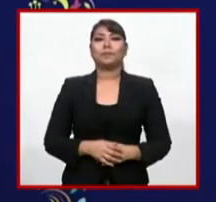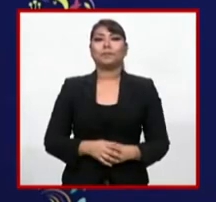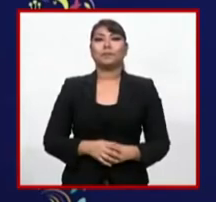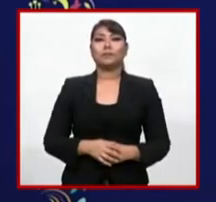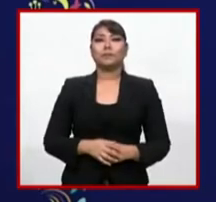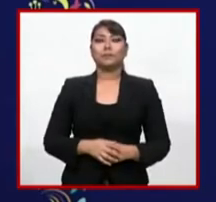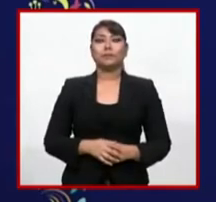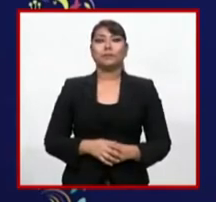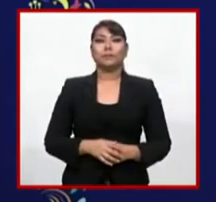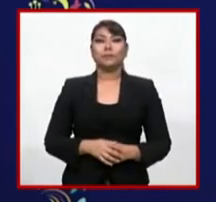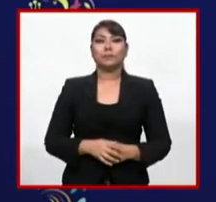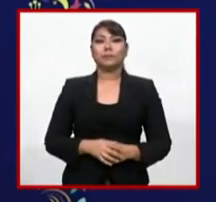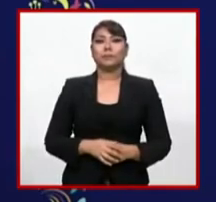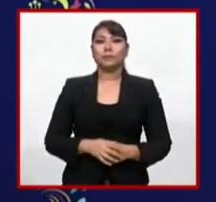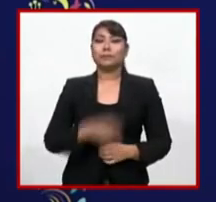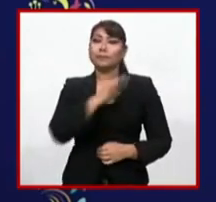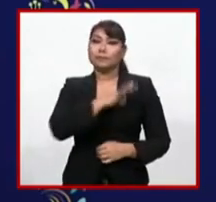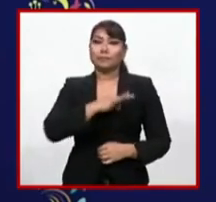¡Mira! ¡Feliz!